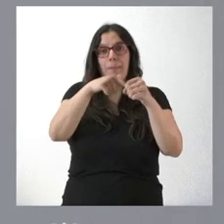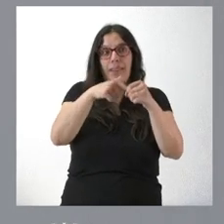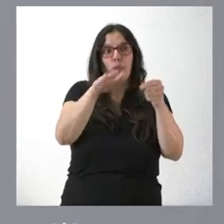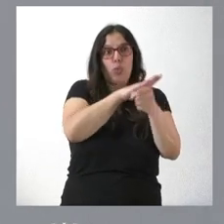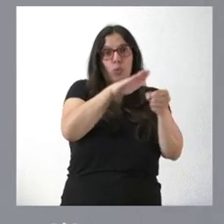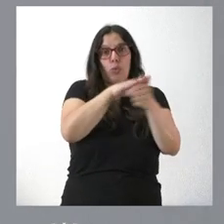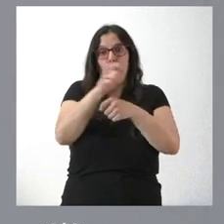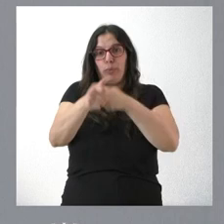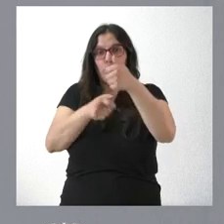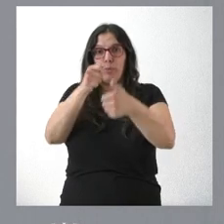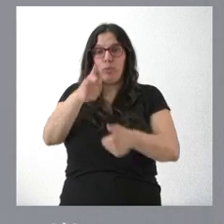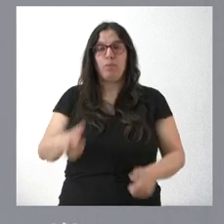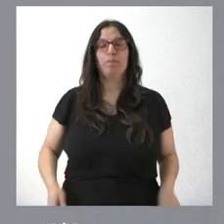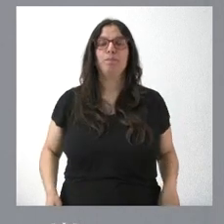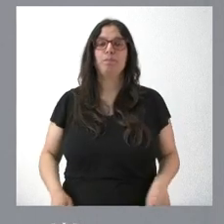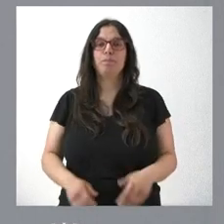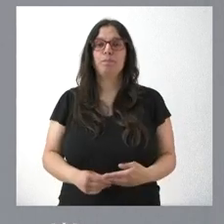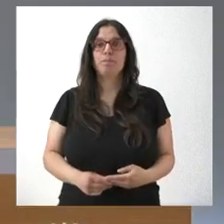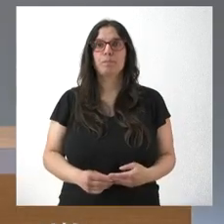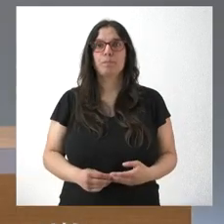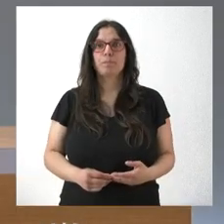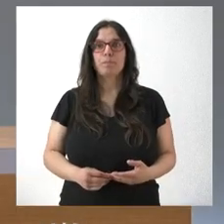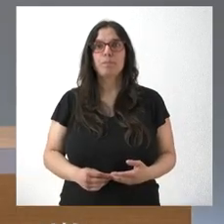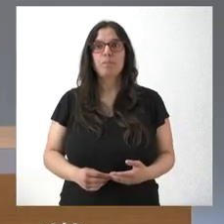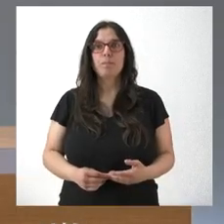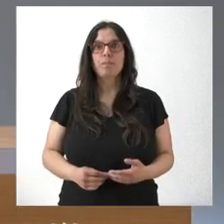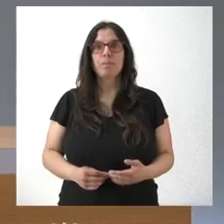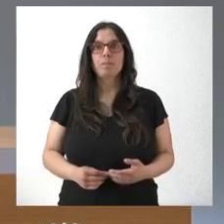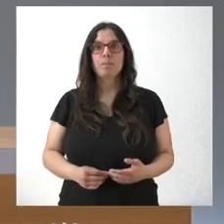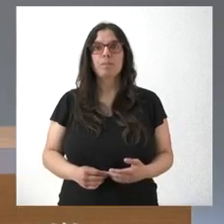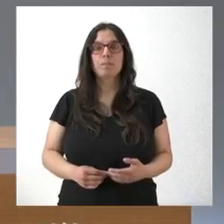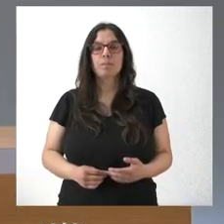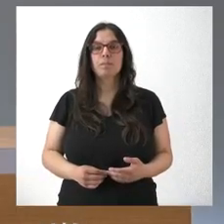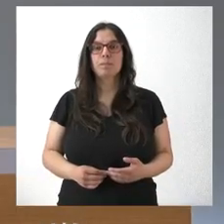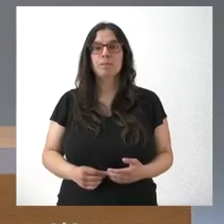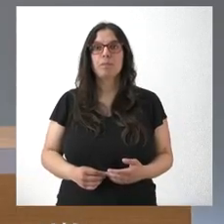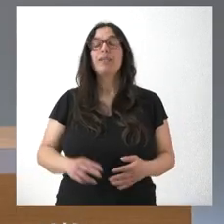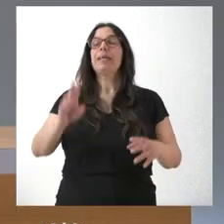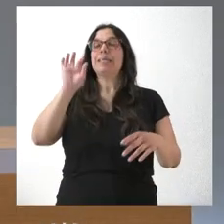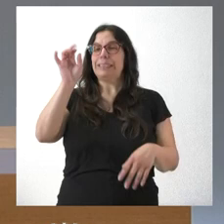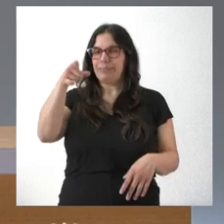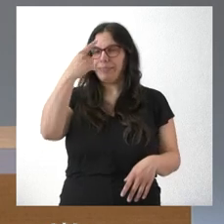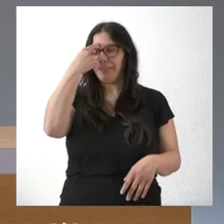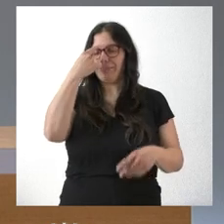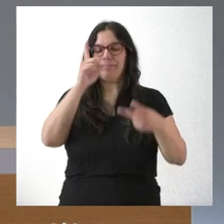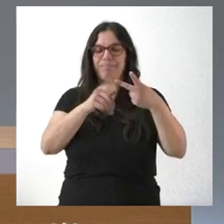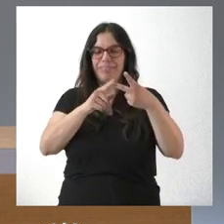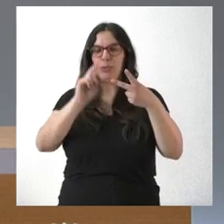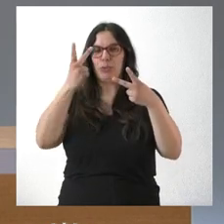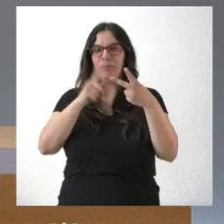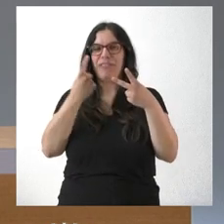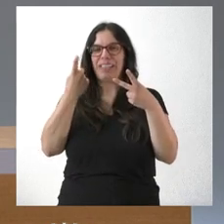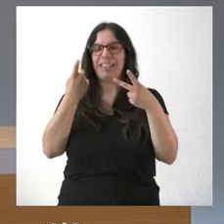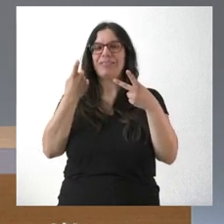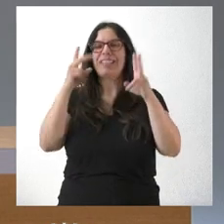que esté sin cubrir. Y el otro asunto, perdón, eso que es. Había un